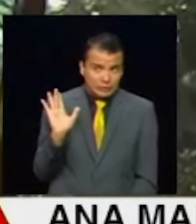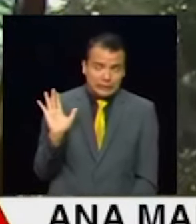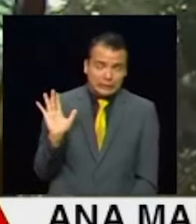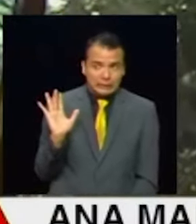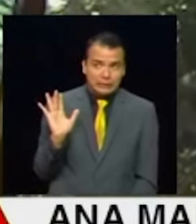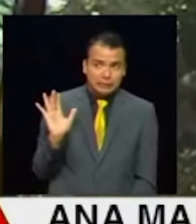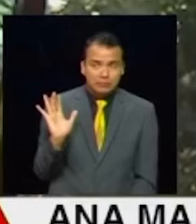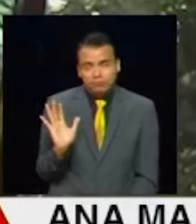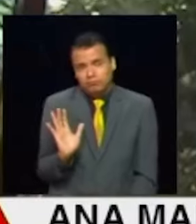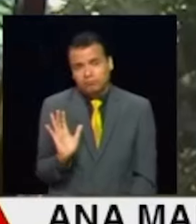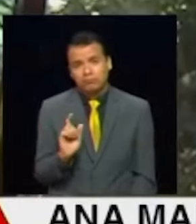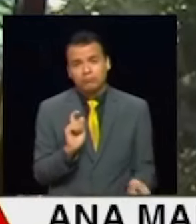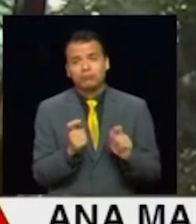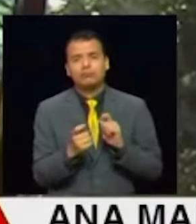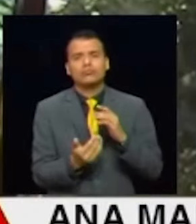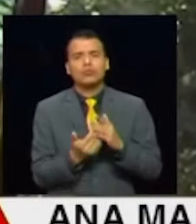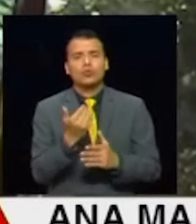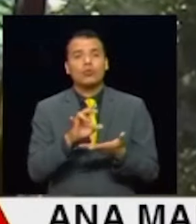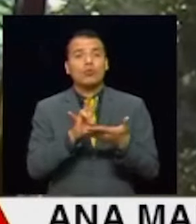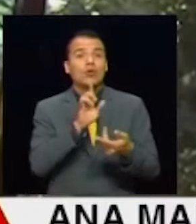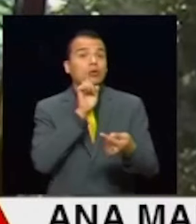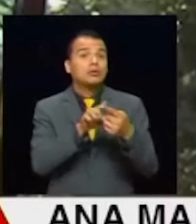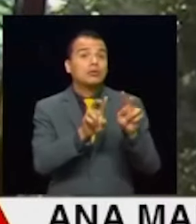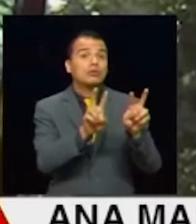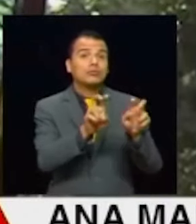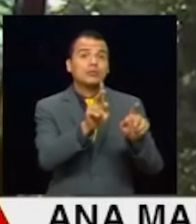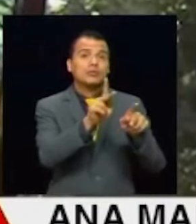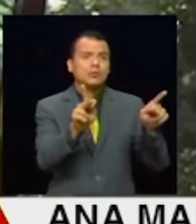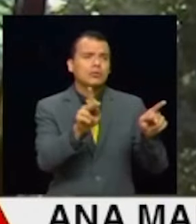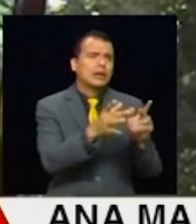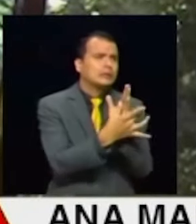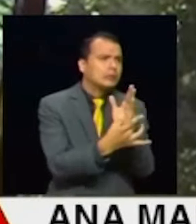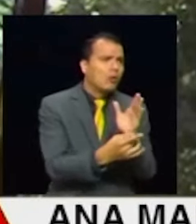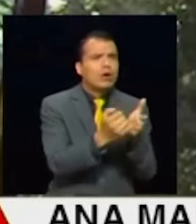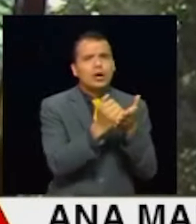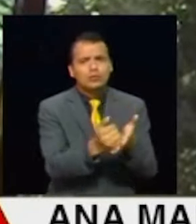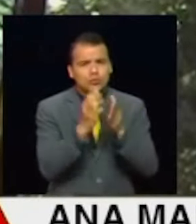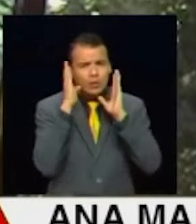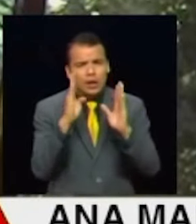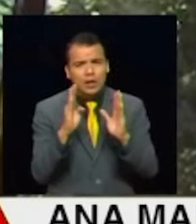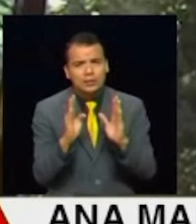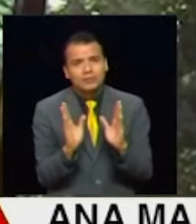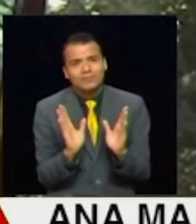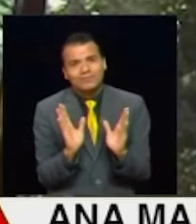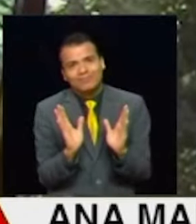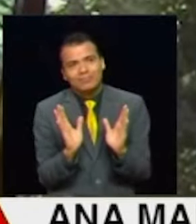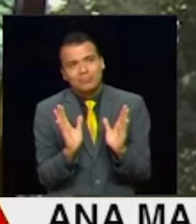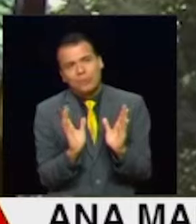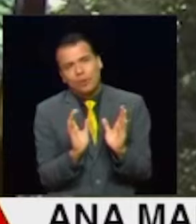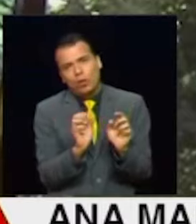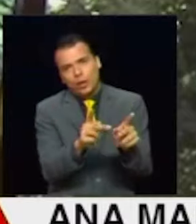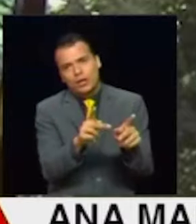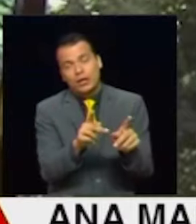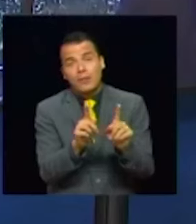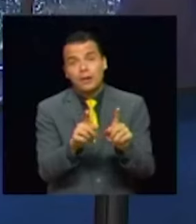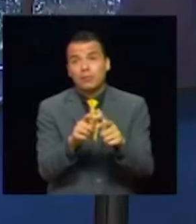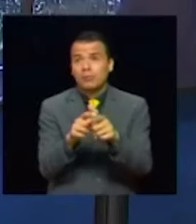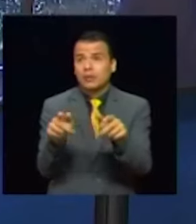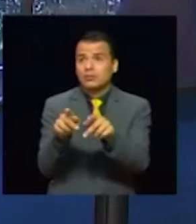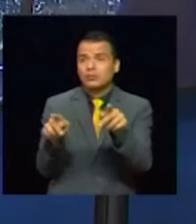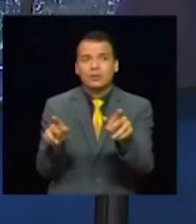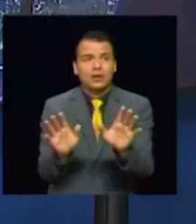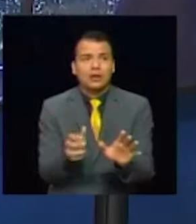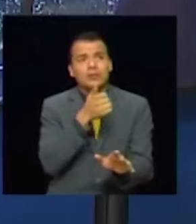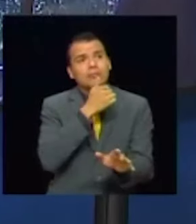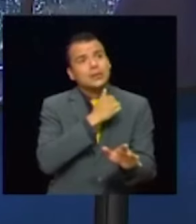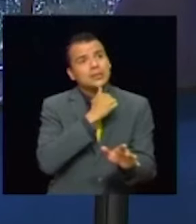poblaciones menos favorecidas, termina incentivando el gasto de bolsillo y que la gente, pues,